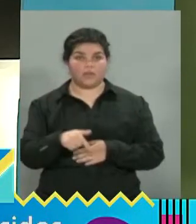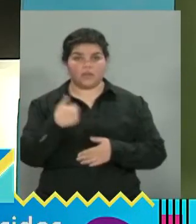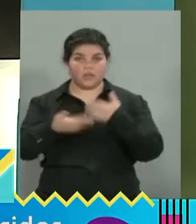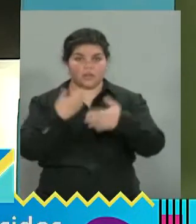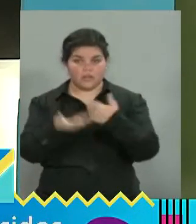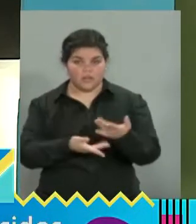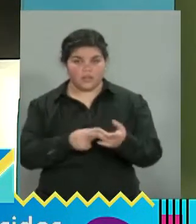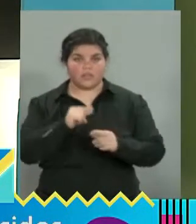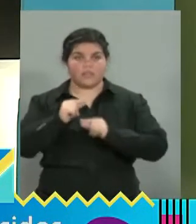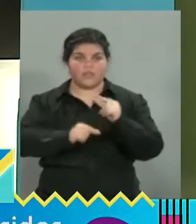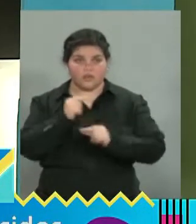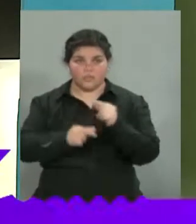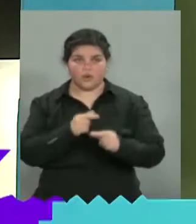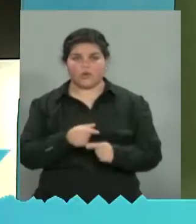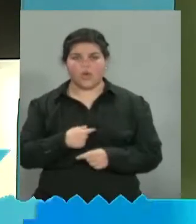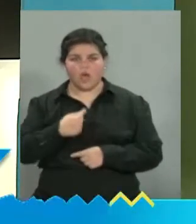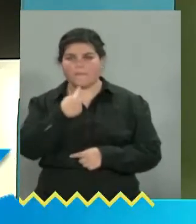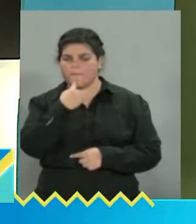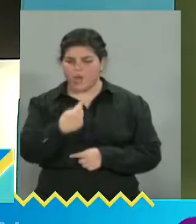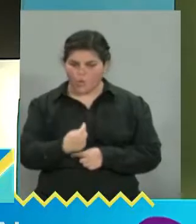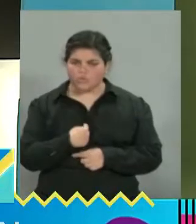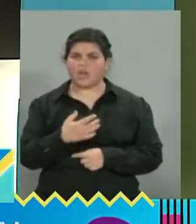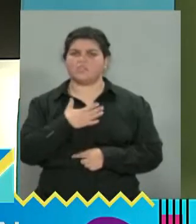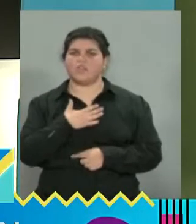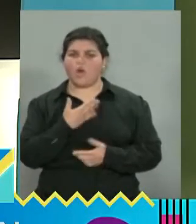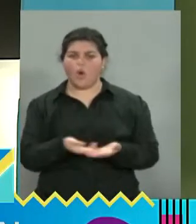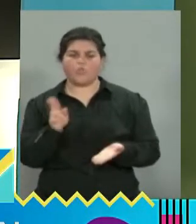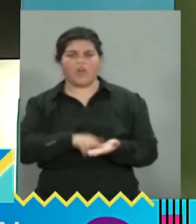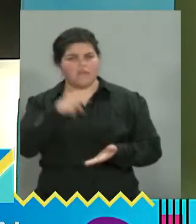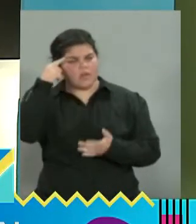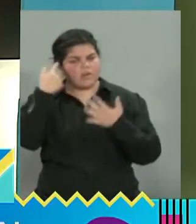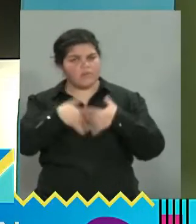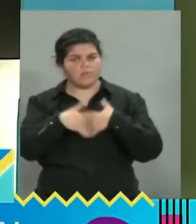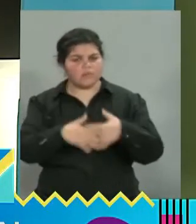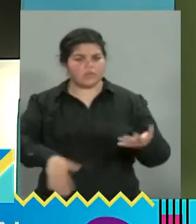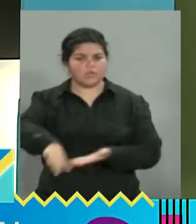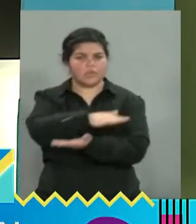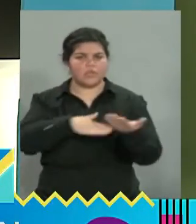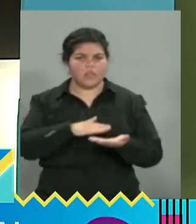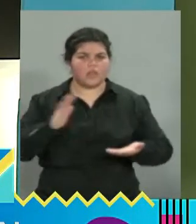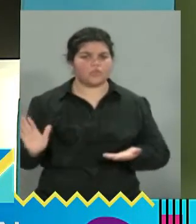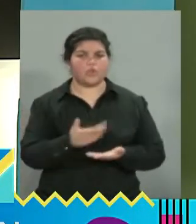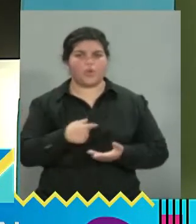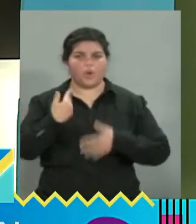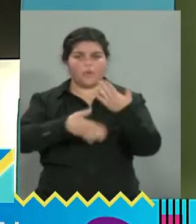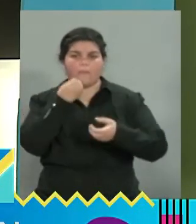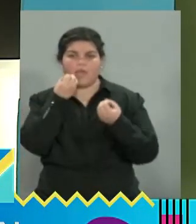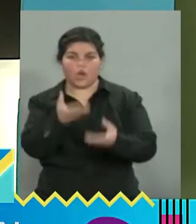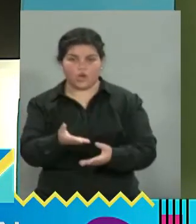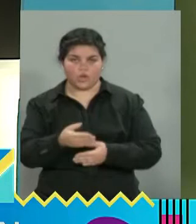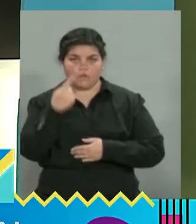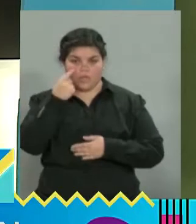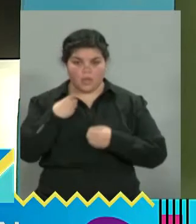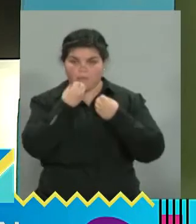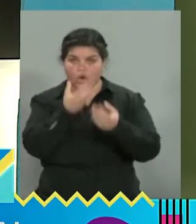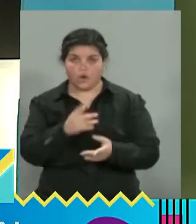cada vez más el cuestionarse, ¿sí? El poder reconfigurarse cada uno en esta sociedad para que todos podamos vivir cada vez mejor. Nos vamos a